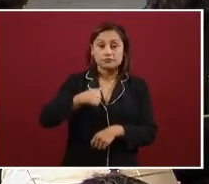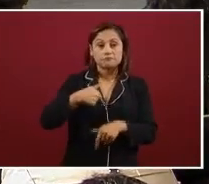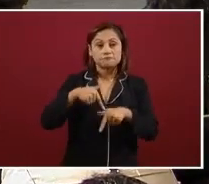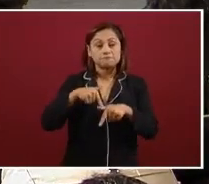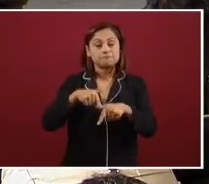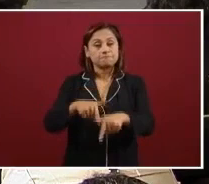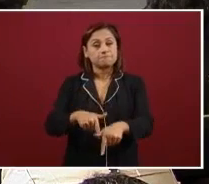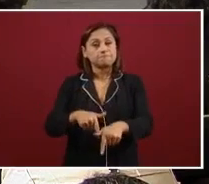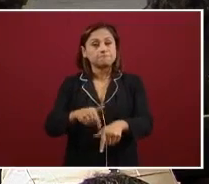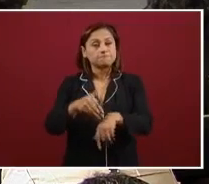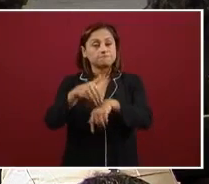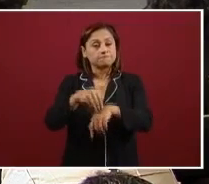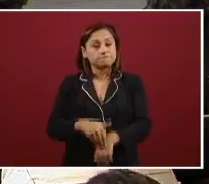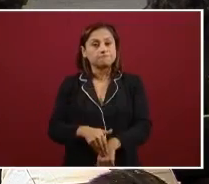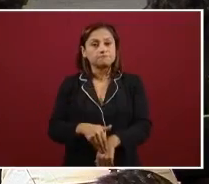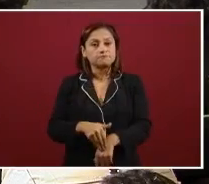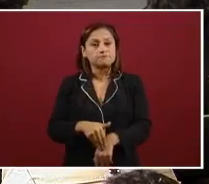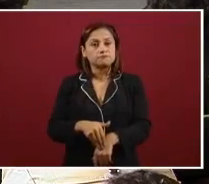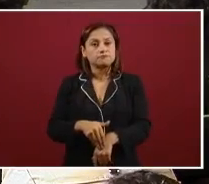nos coordinamos